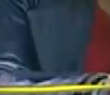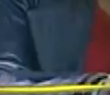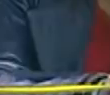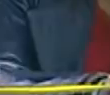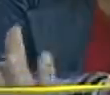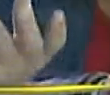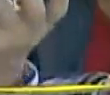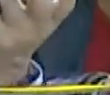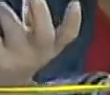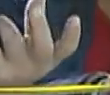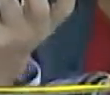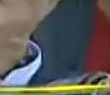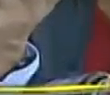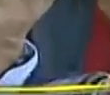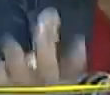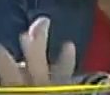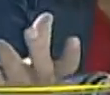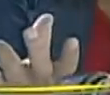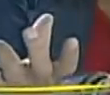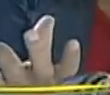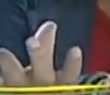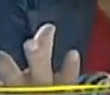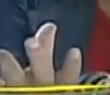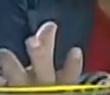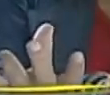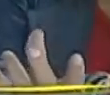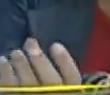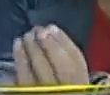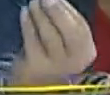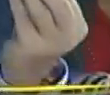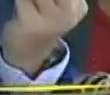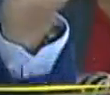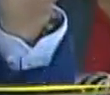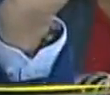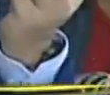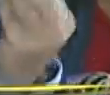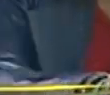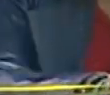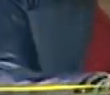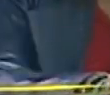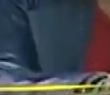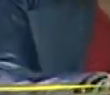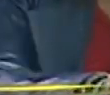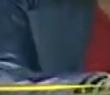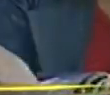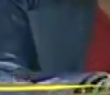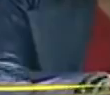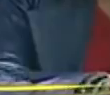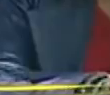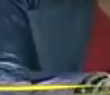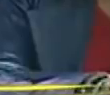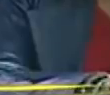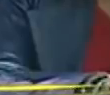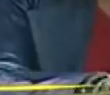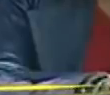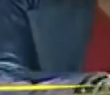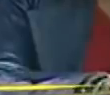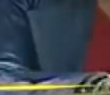hacer unas reparaciones, pues se están cayendo los pedazos del palacio de gobierno. Los chorros de agua van por las paredes y el